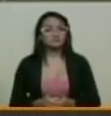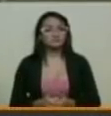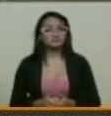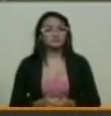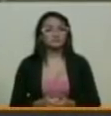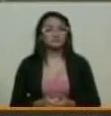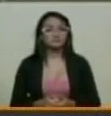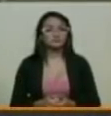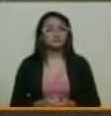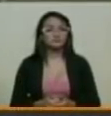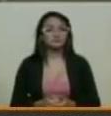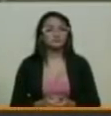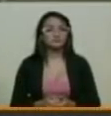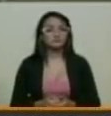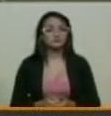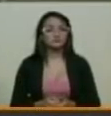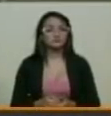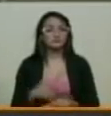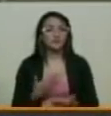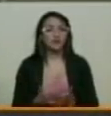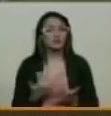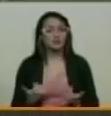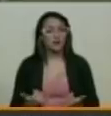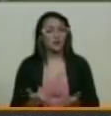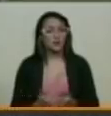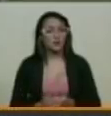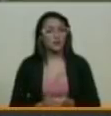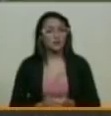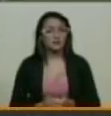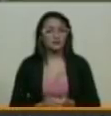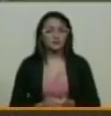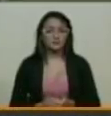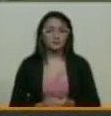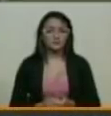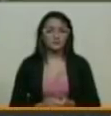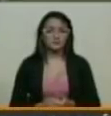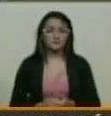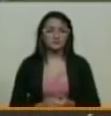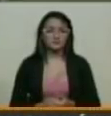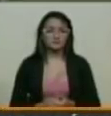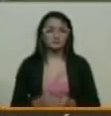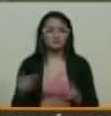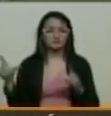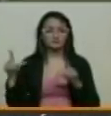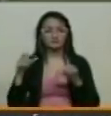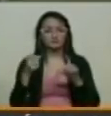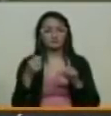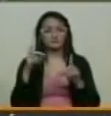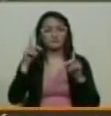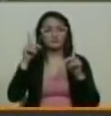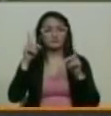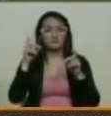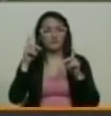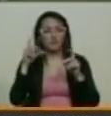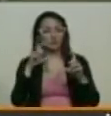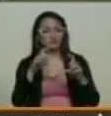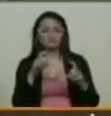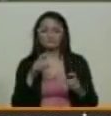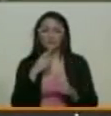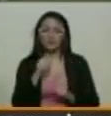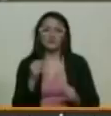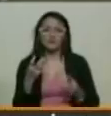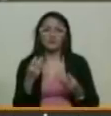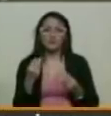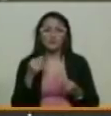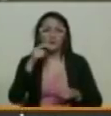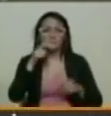Mira, yo hasta el momento nosotros no nos hemos planteado que vayan en pantalla, son demasiados cargos de elegir y son